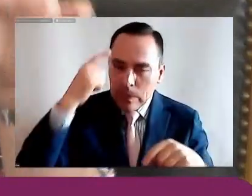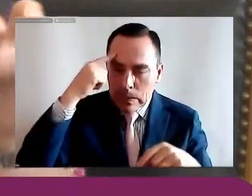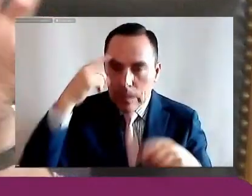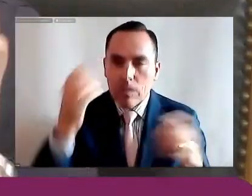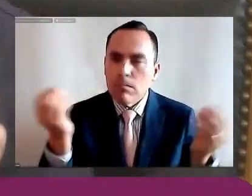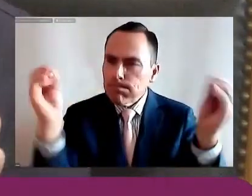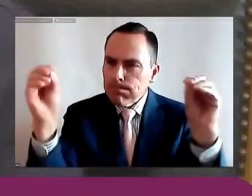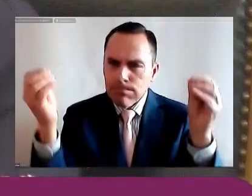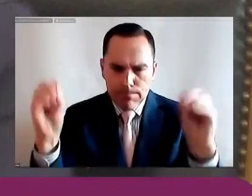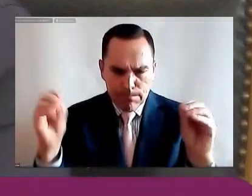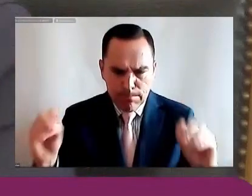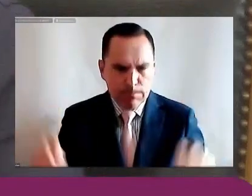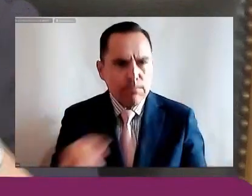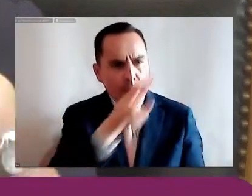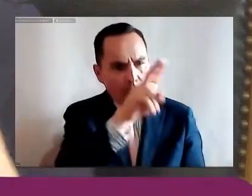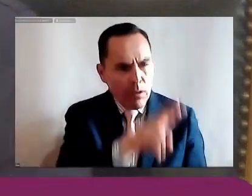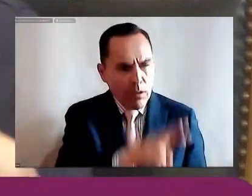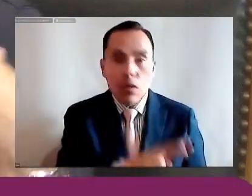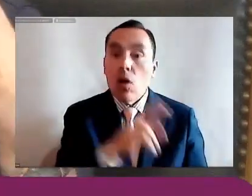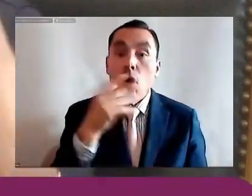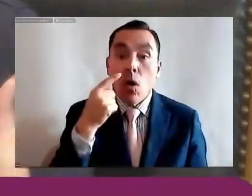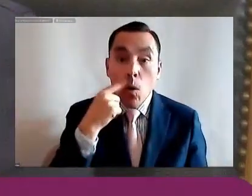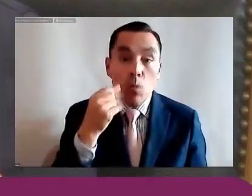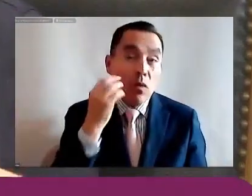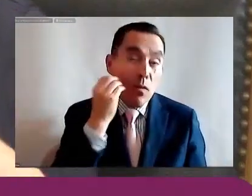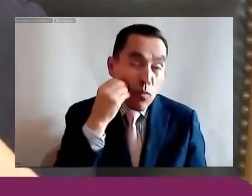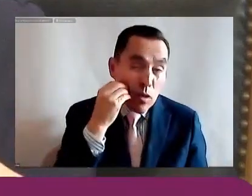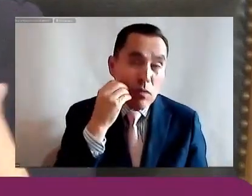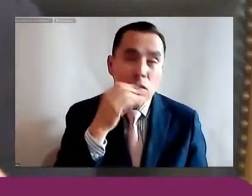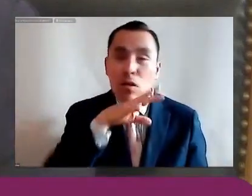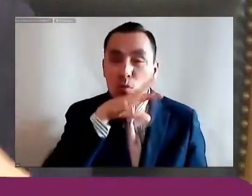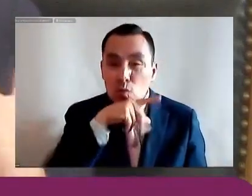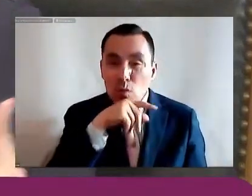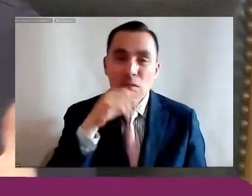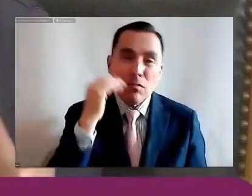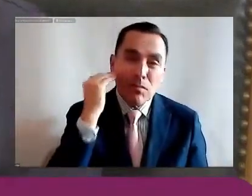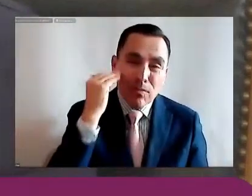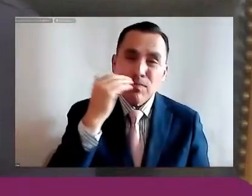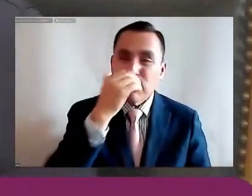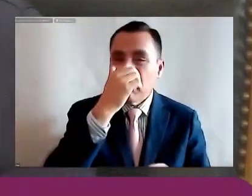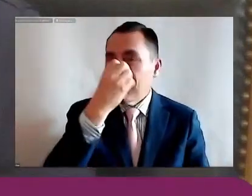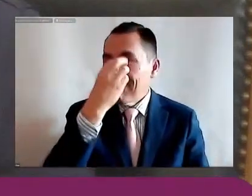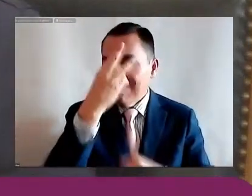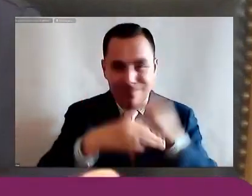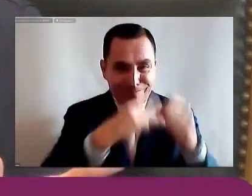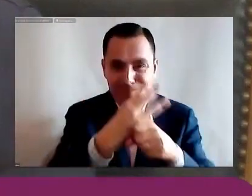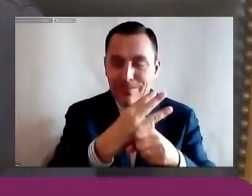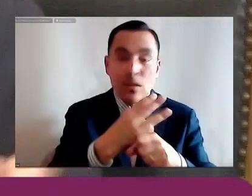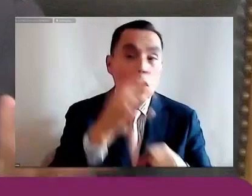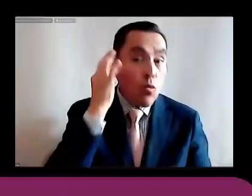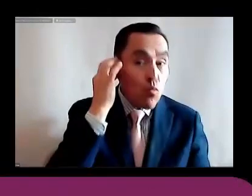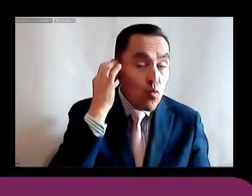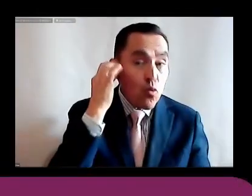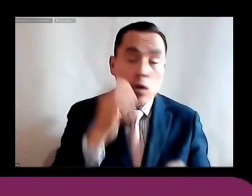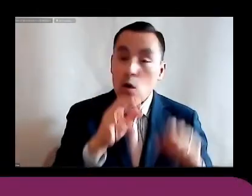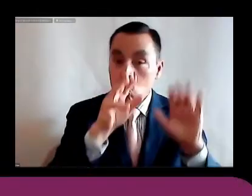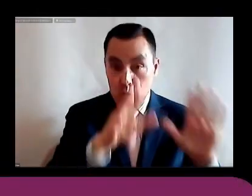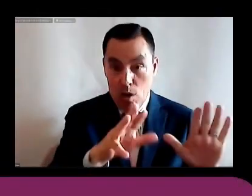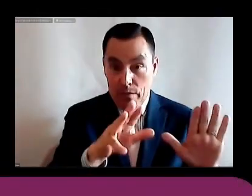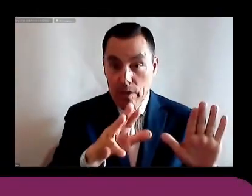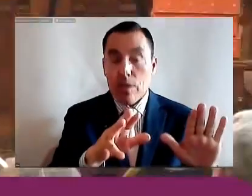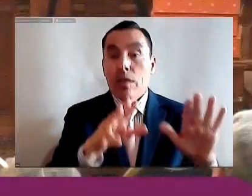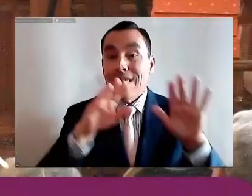en adultos mayores o en niños, siempre arroja que, no sé, 9 de 10 de los cuidadores o cuidados son